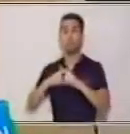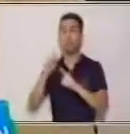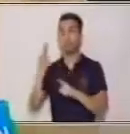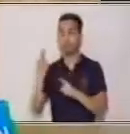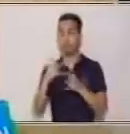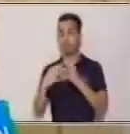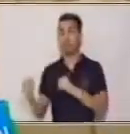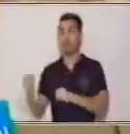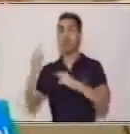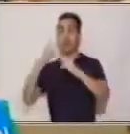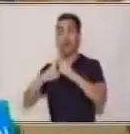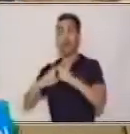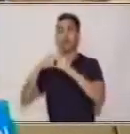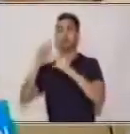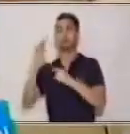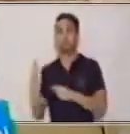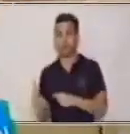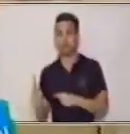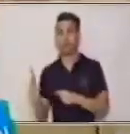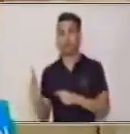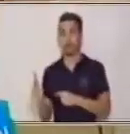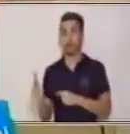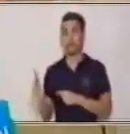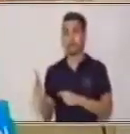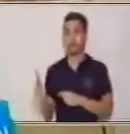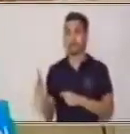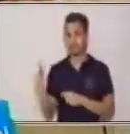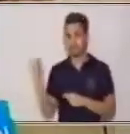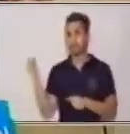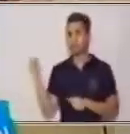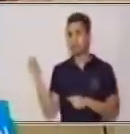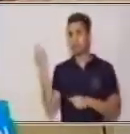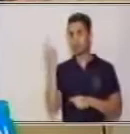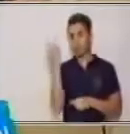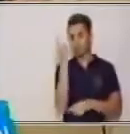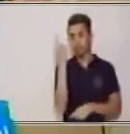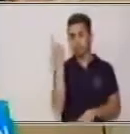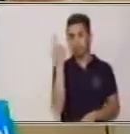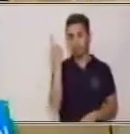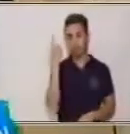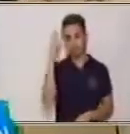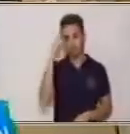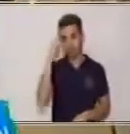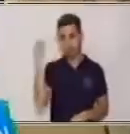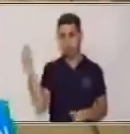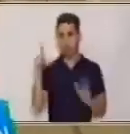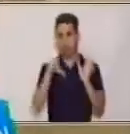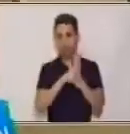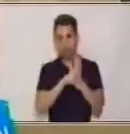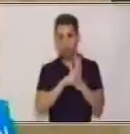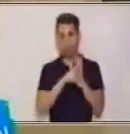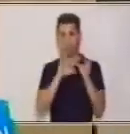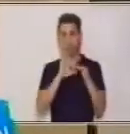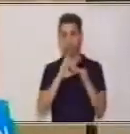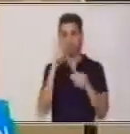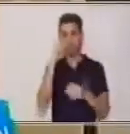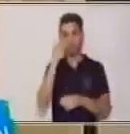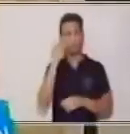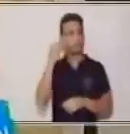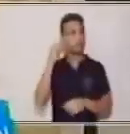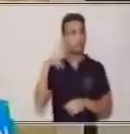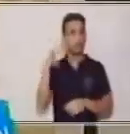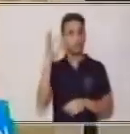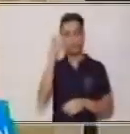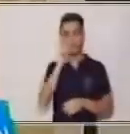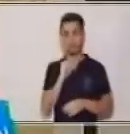XY. ¿Se da cuenta? Por eso es muy importante que usted recuerde la ley de signos. Vamos con